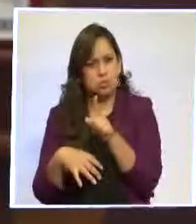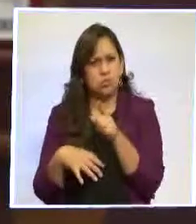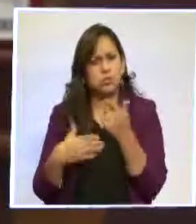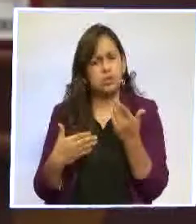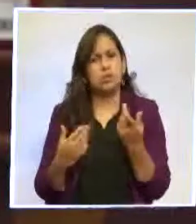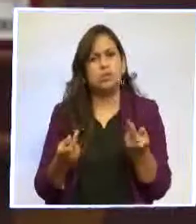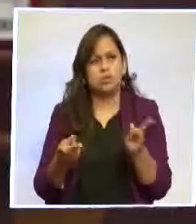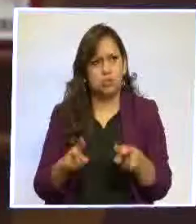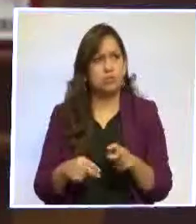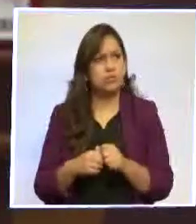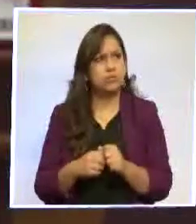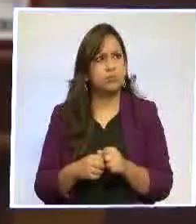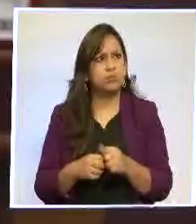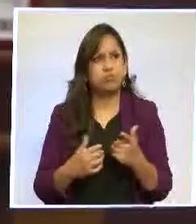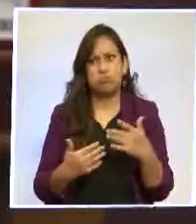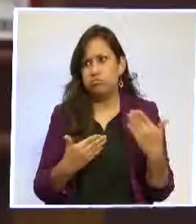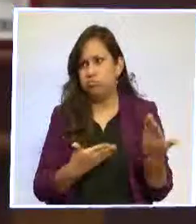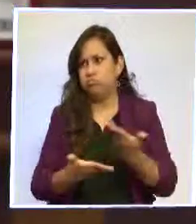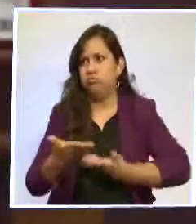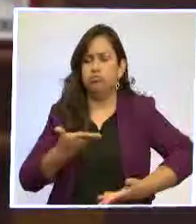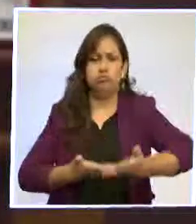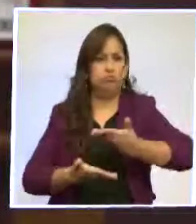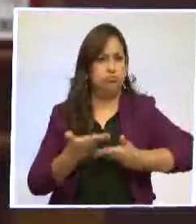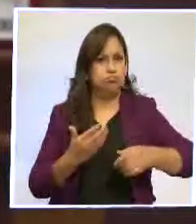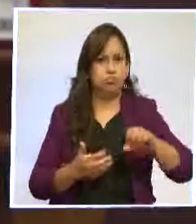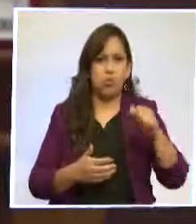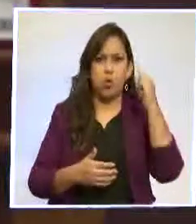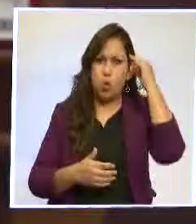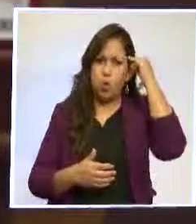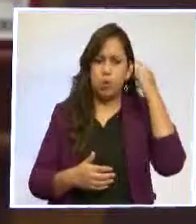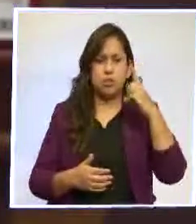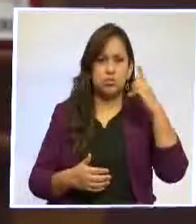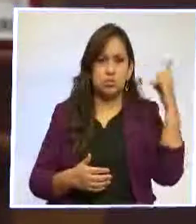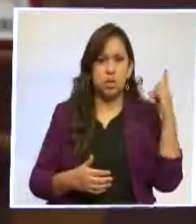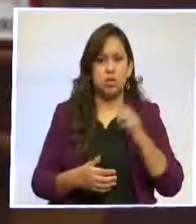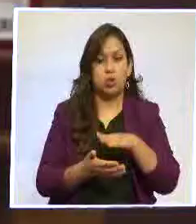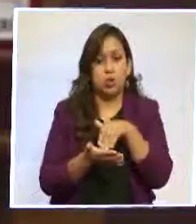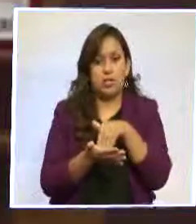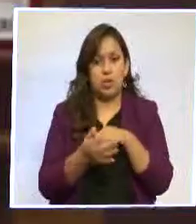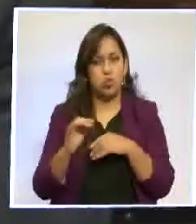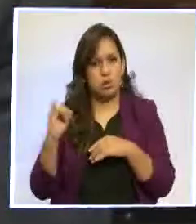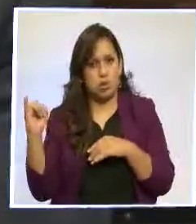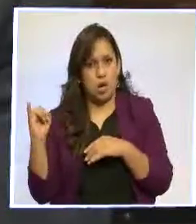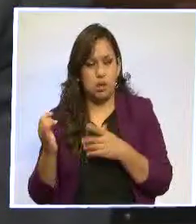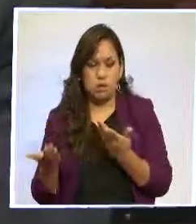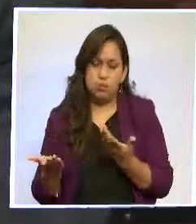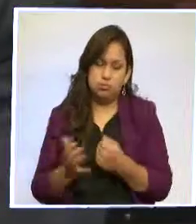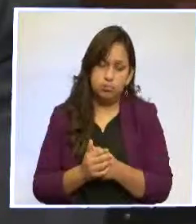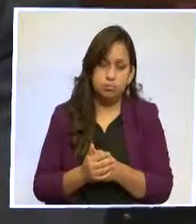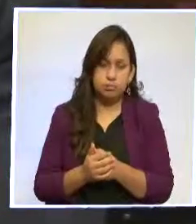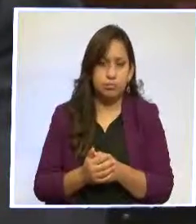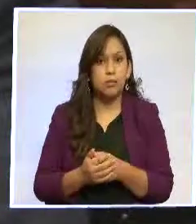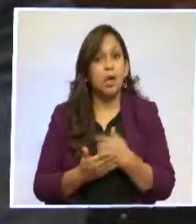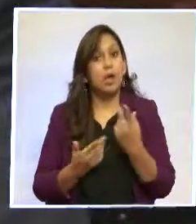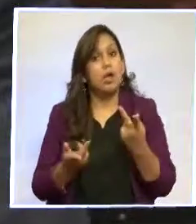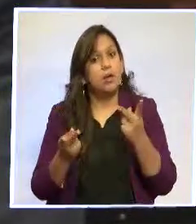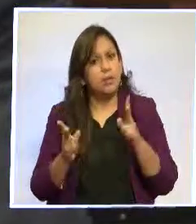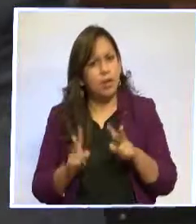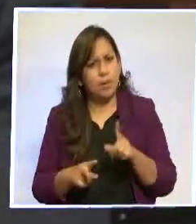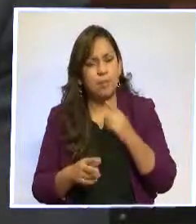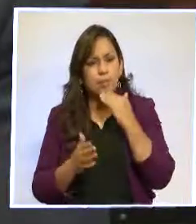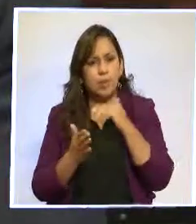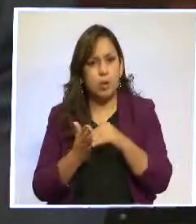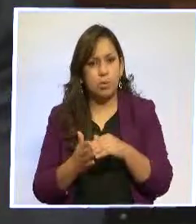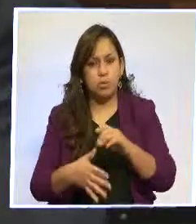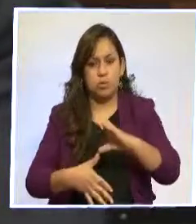gobiernos. Pero y vamos no peligra, a tener que coexistir con otro tipo de gobiernos de derecha o de centro izquierda. A eso iba. ¿No peligra tal vez el concepto original de la CELAC, que es